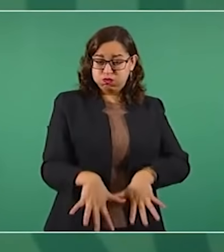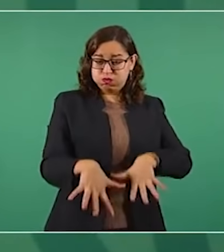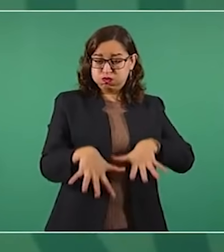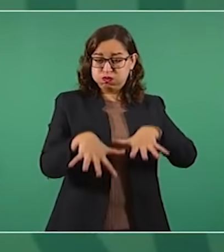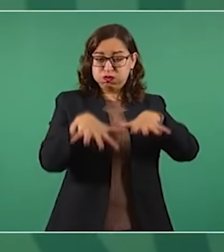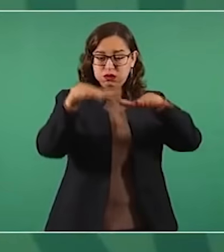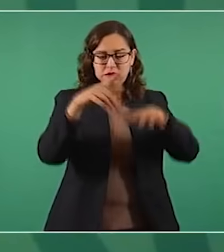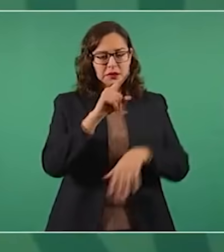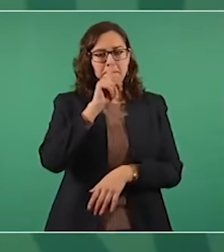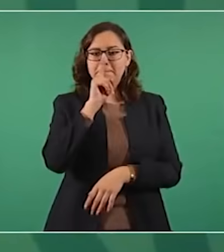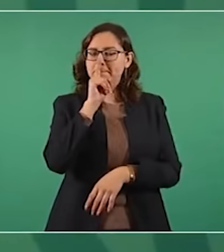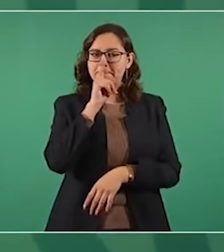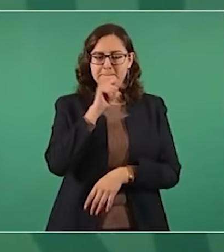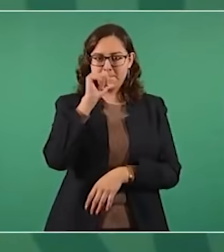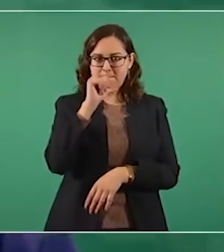Entonces, sí fue una